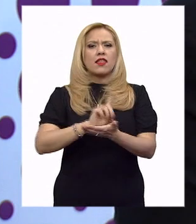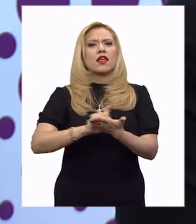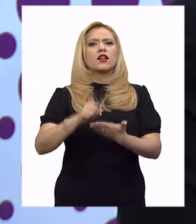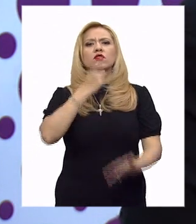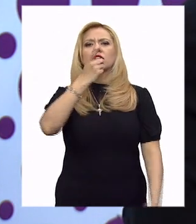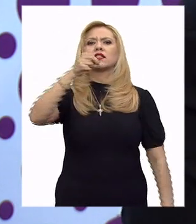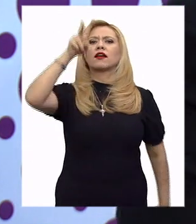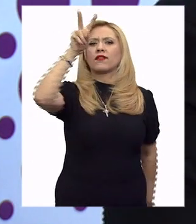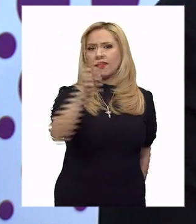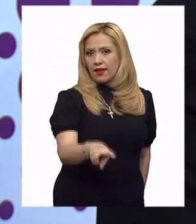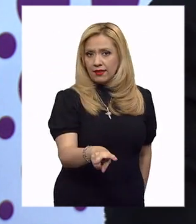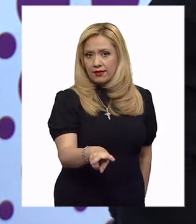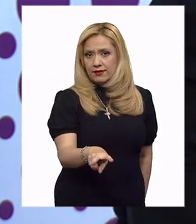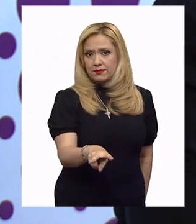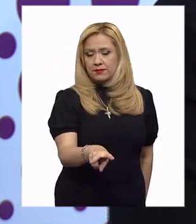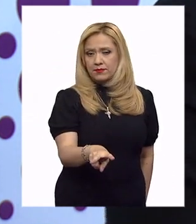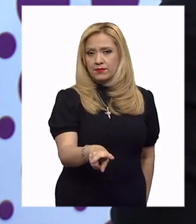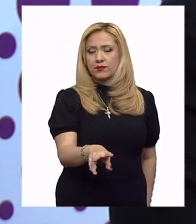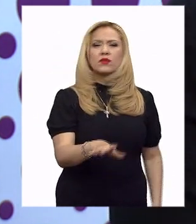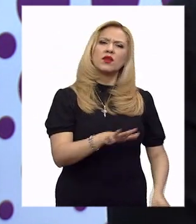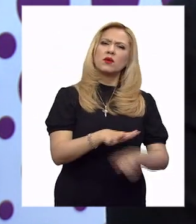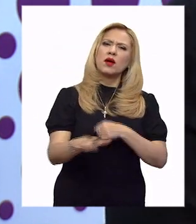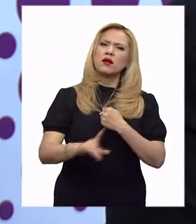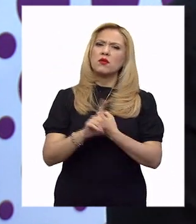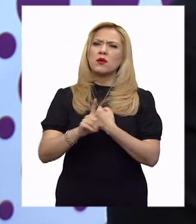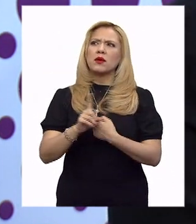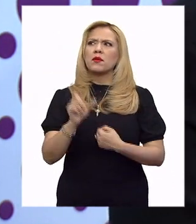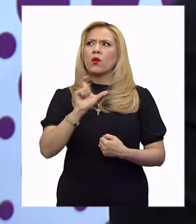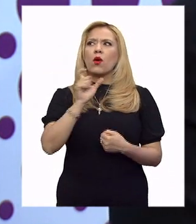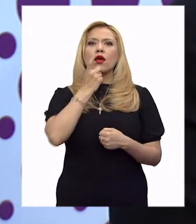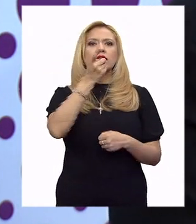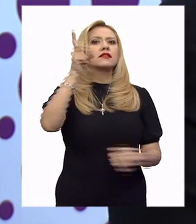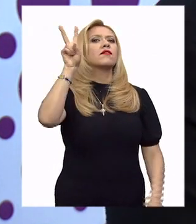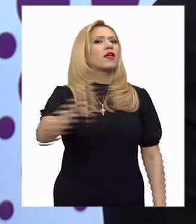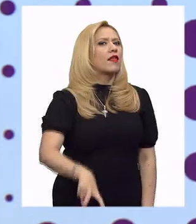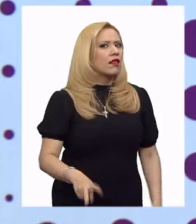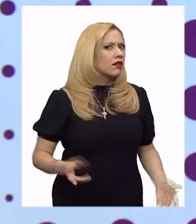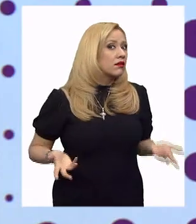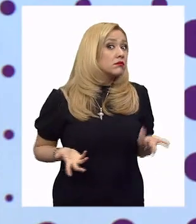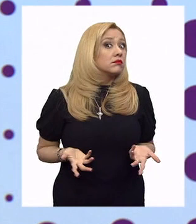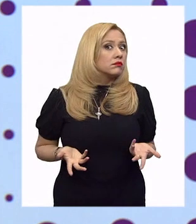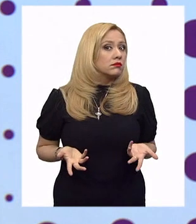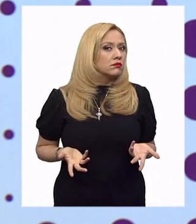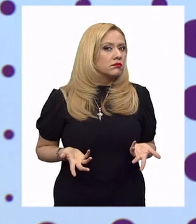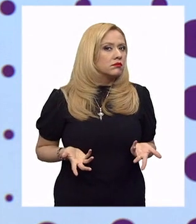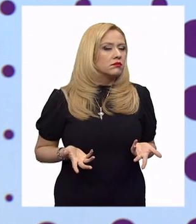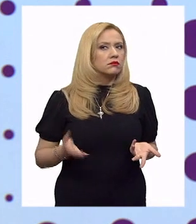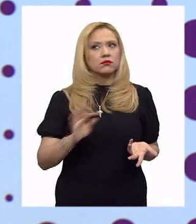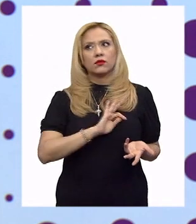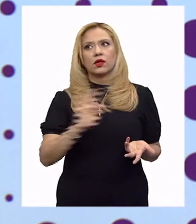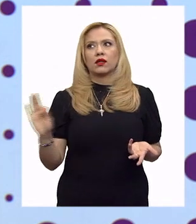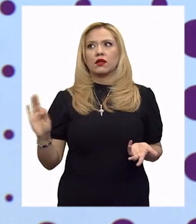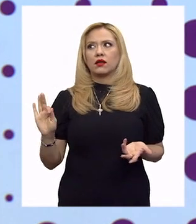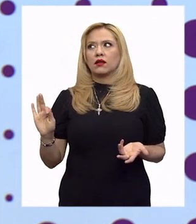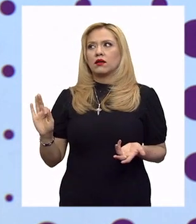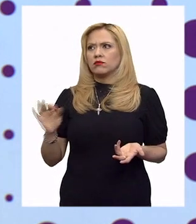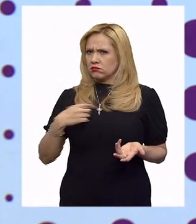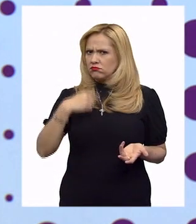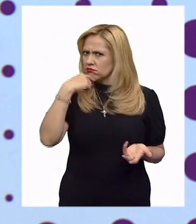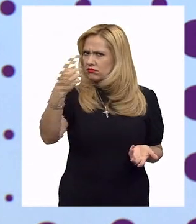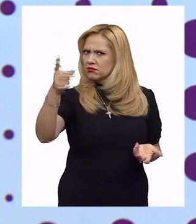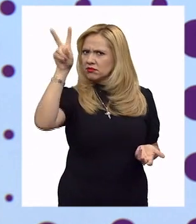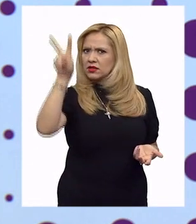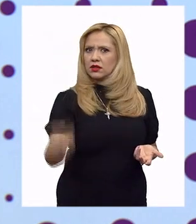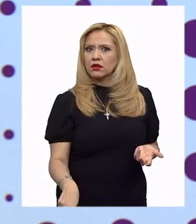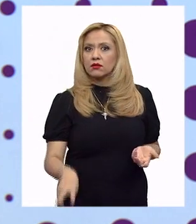verdad. Y entonces, ¿cuál es el problema de decir la verdad? Pues que se puede decir la verdad puede poner